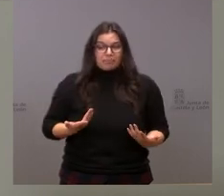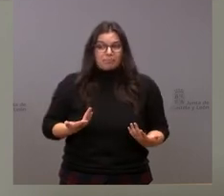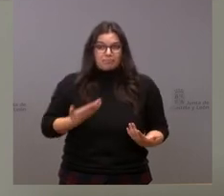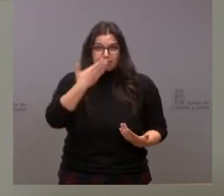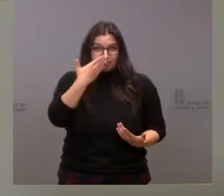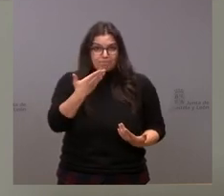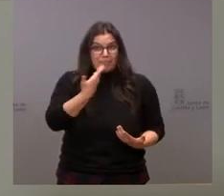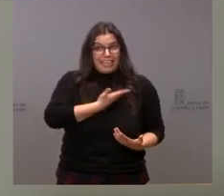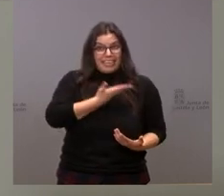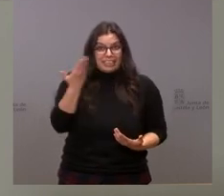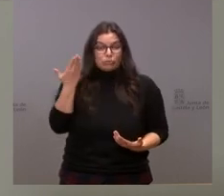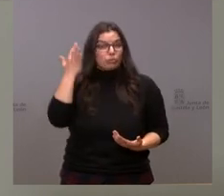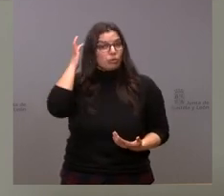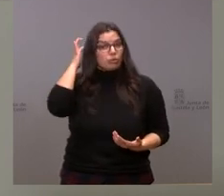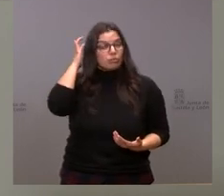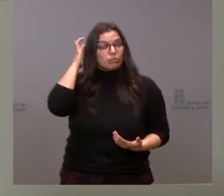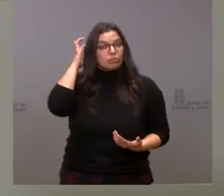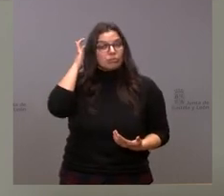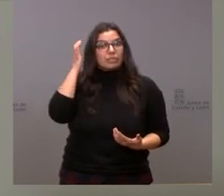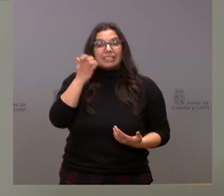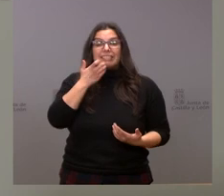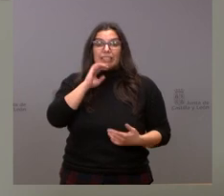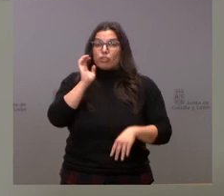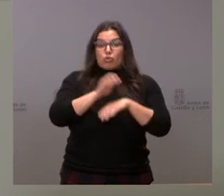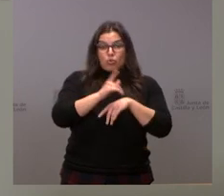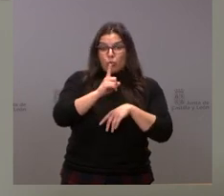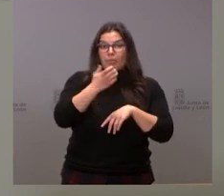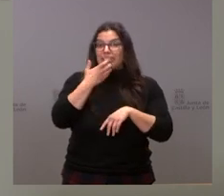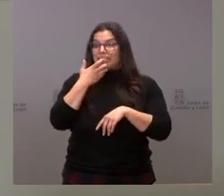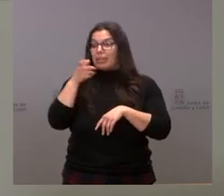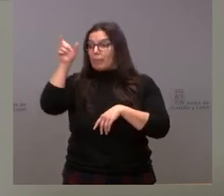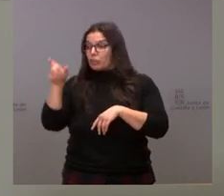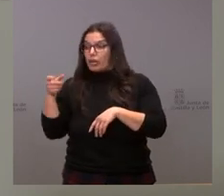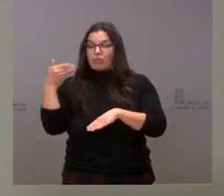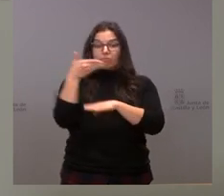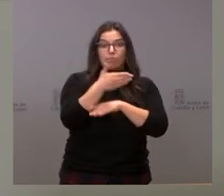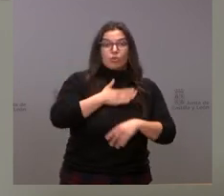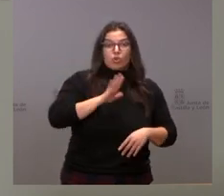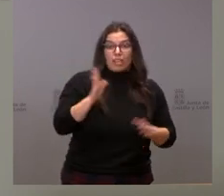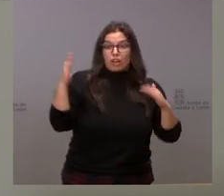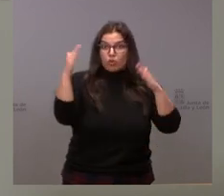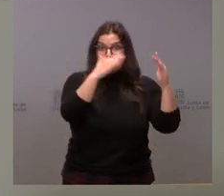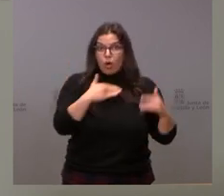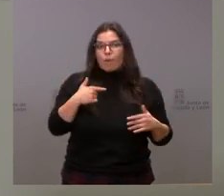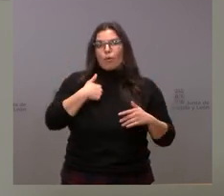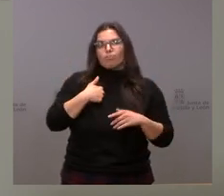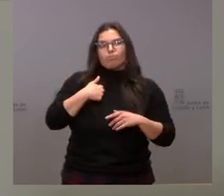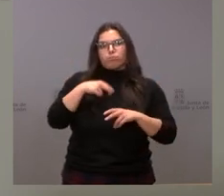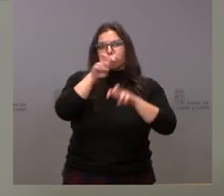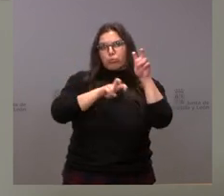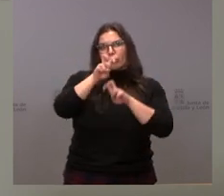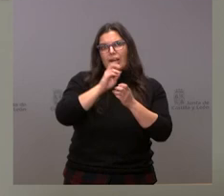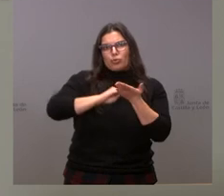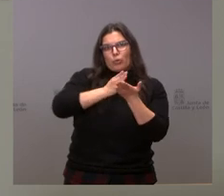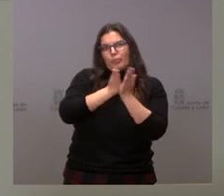el resto pues en el momento que no se cumplan tenemos que ver que no se cumplen pues nos plantearemos otro tipo de medidas para garantizar